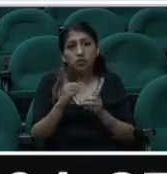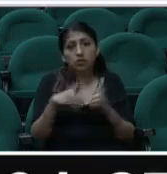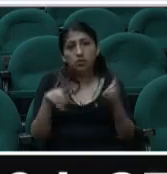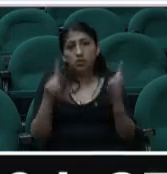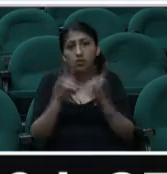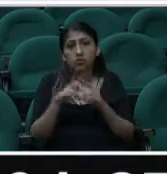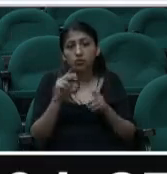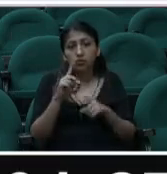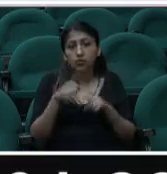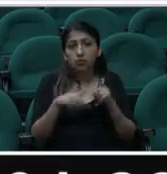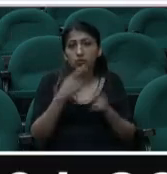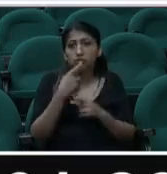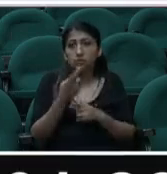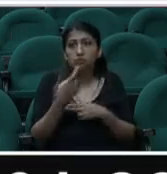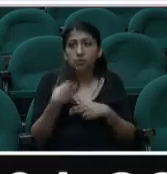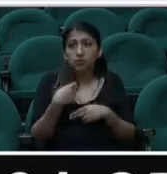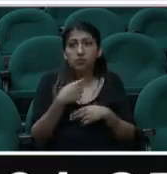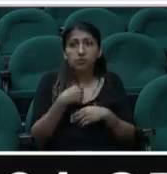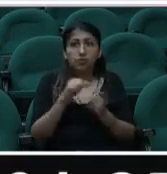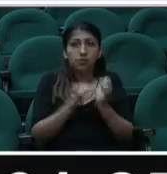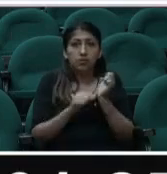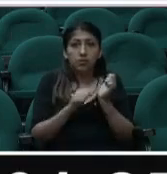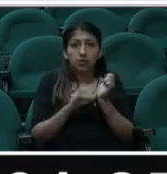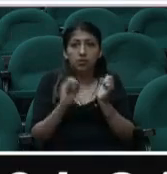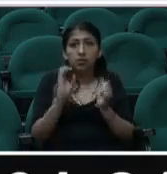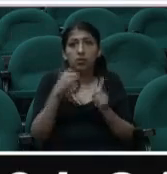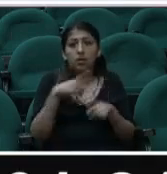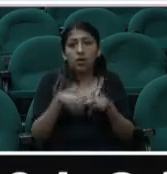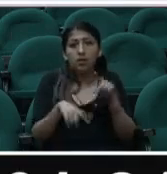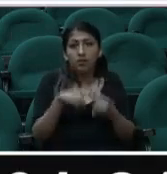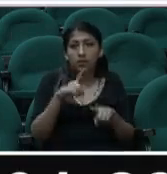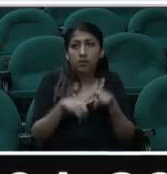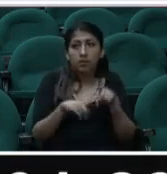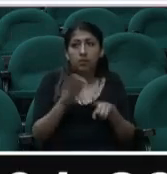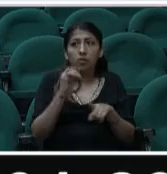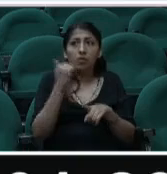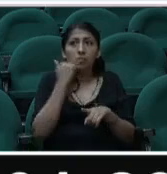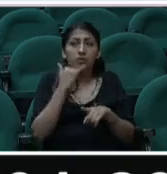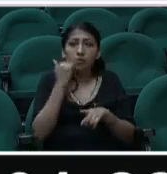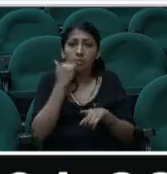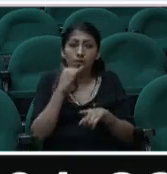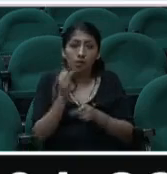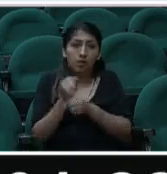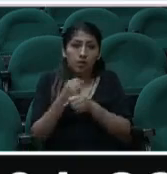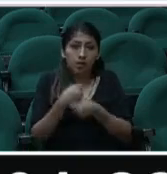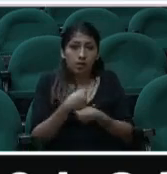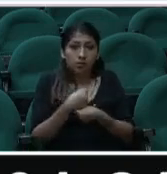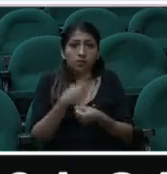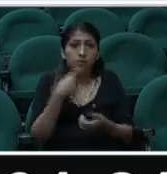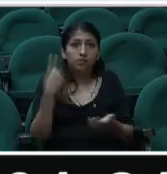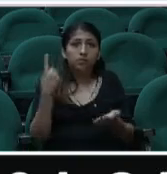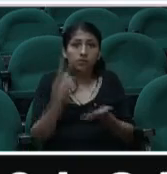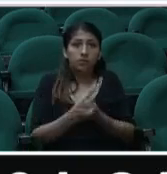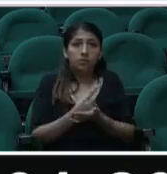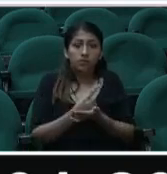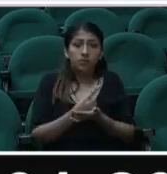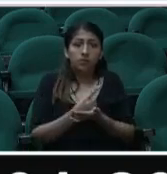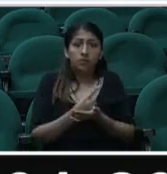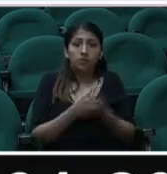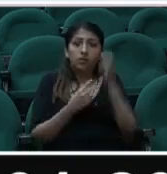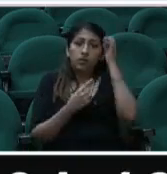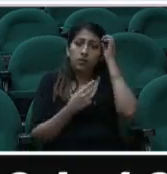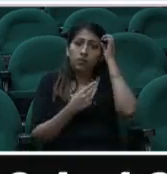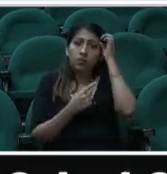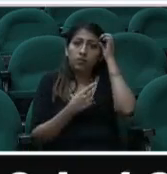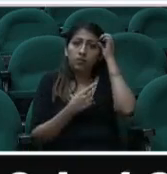yo no podría responder ni siquiera por mi hermano peor por un amigo o por alguien que hace más las cosas si bien es cierto ahí debo